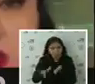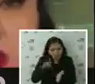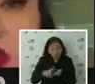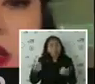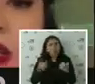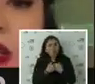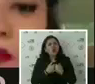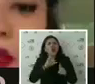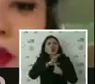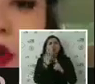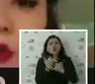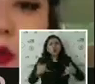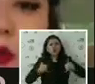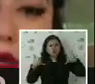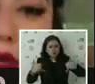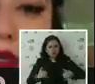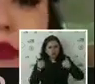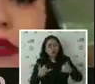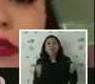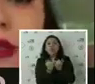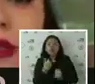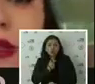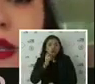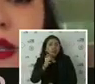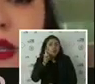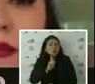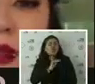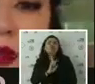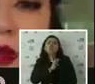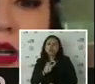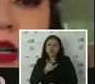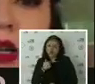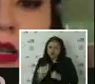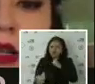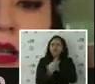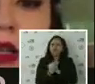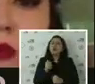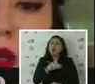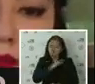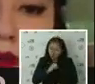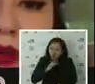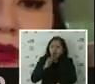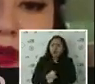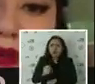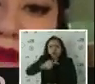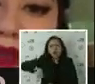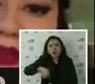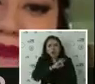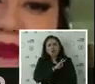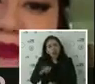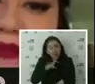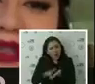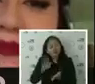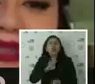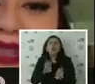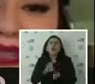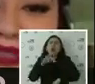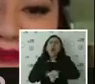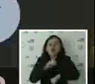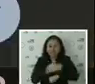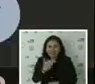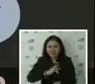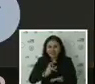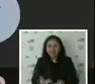Comisión de Juventud y también como mujeres pueden respaldarse en mí, encontrar un apoyo y una amiga.